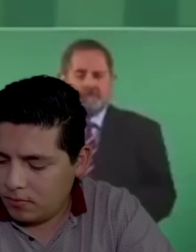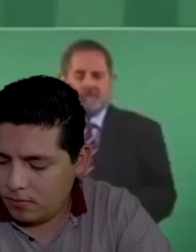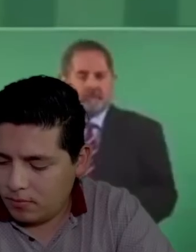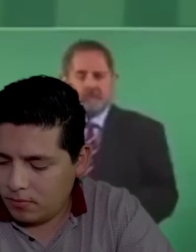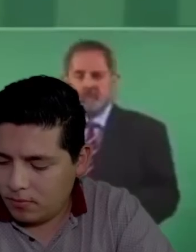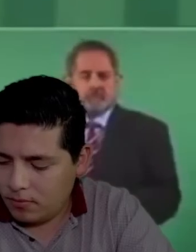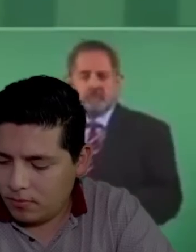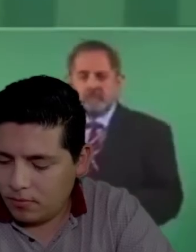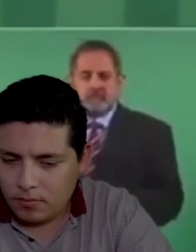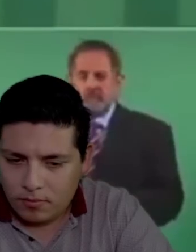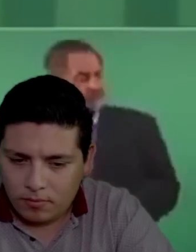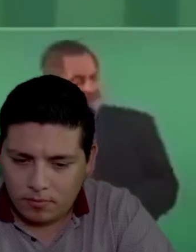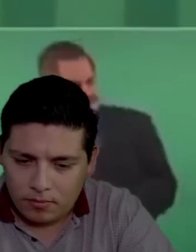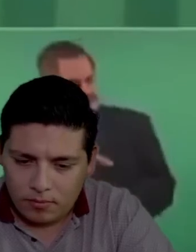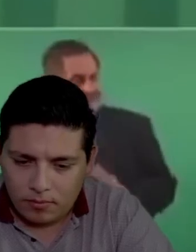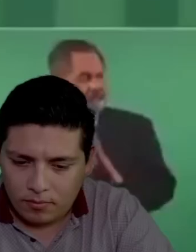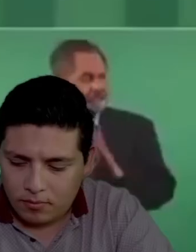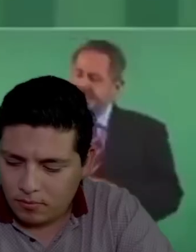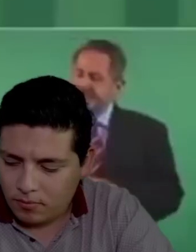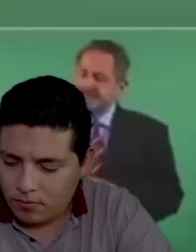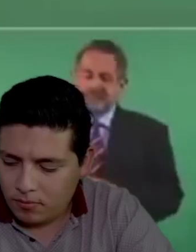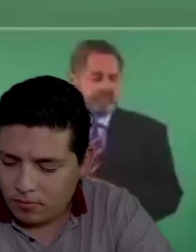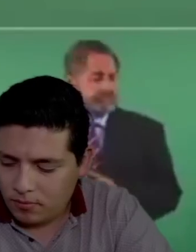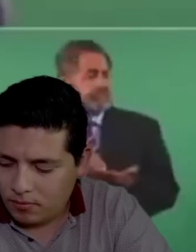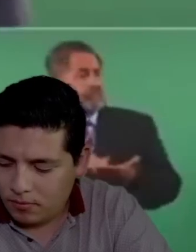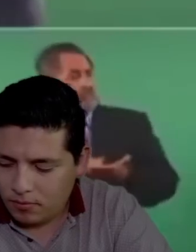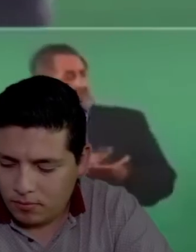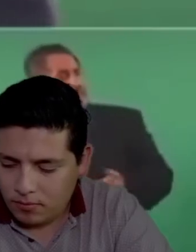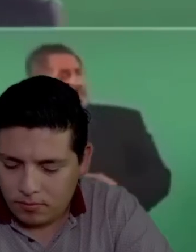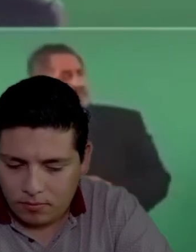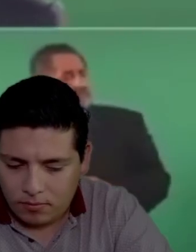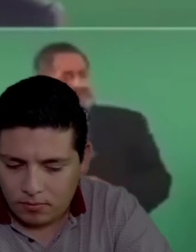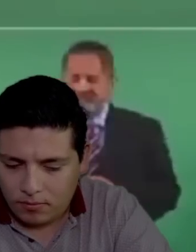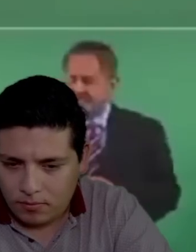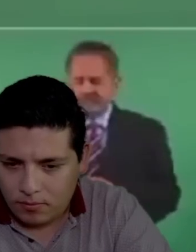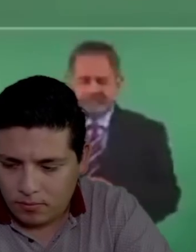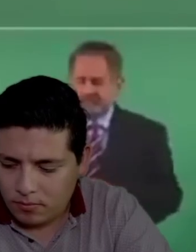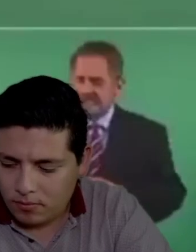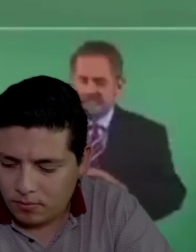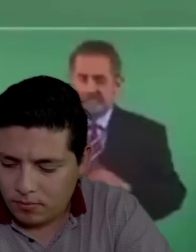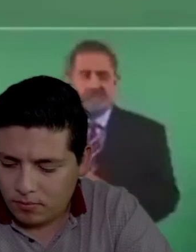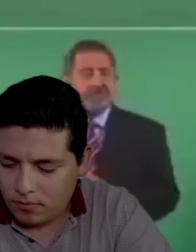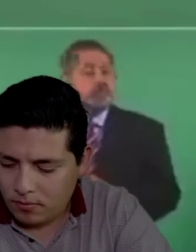vamos a aplicar el 33. Y si hay alguien